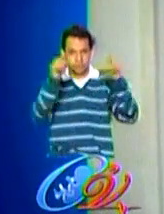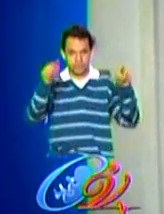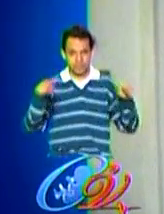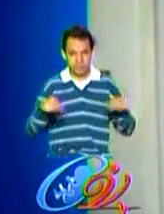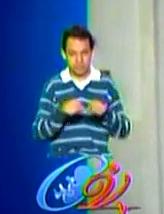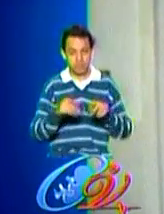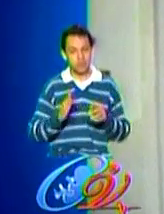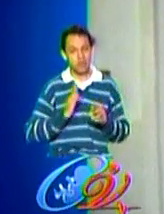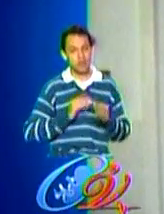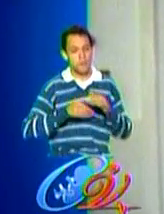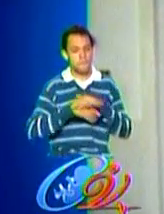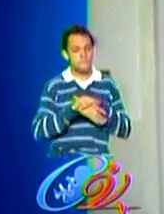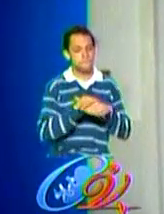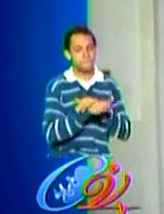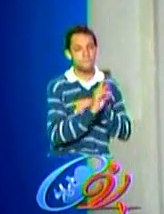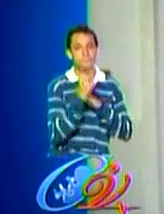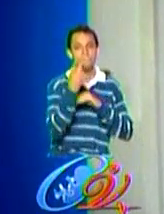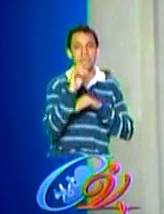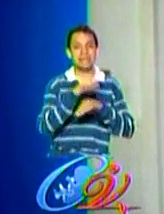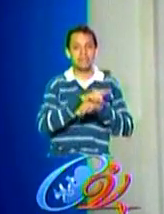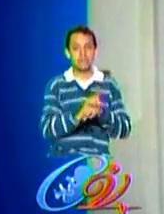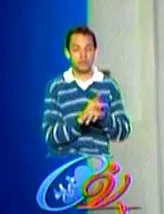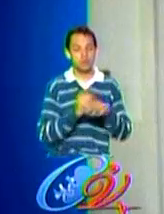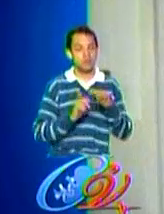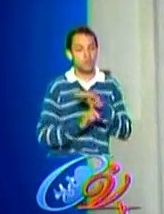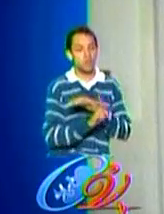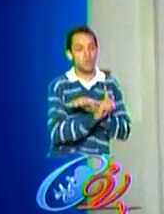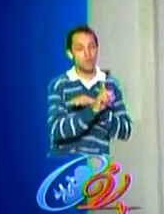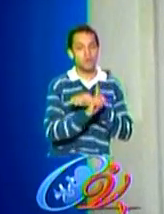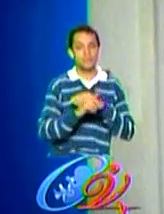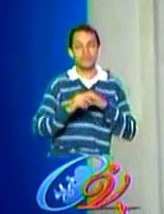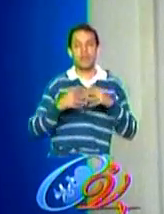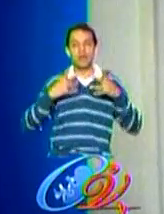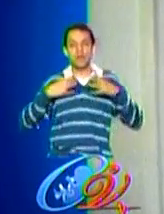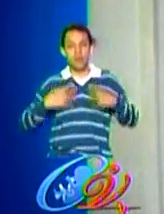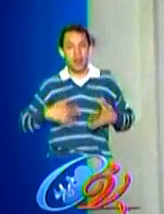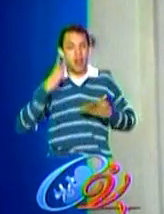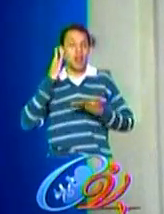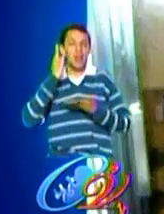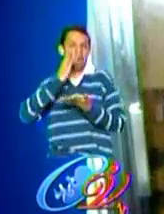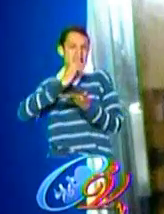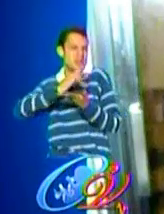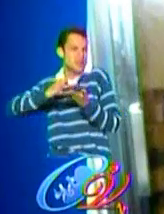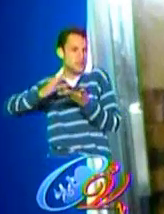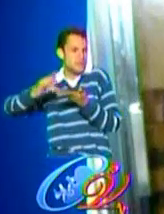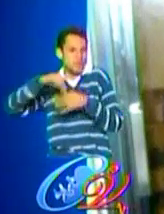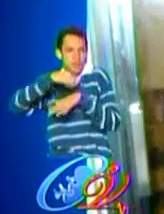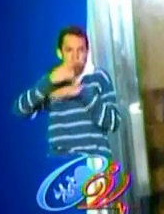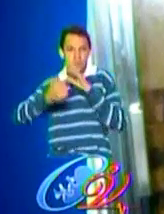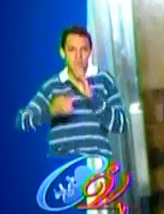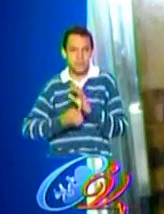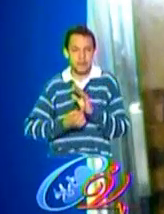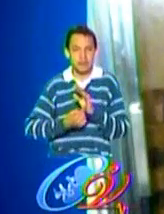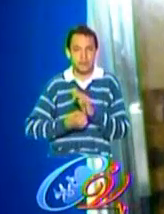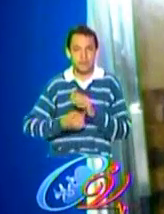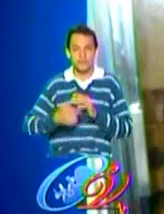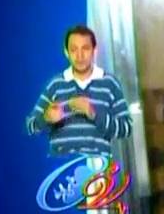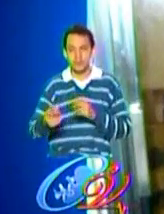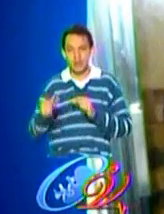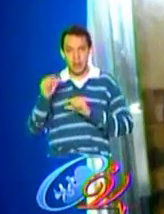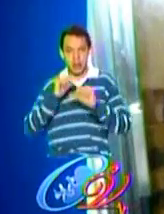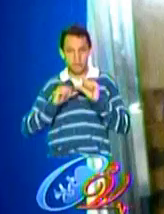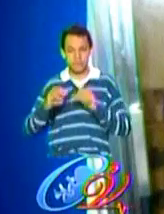paciente 20 minutos todos los días para hacerle la desintoxicación. Básicamente, primero les damos líquidos endovenosos, les reponemos